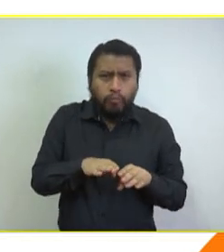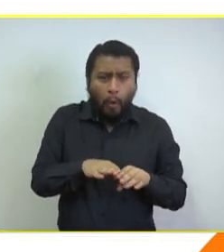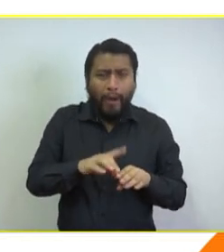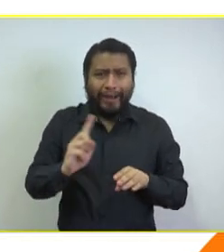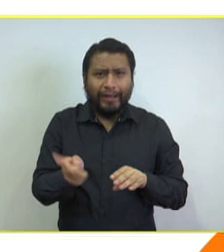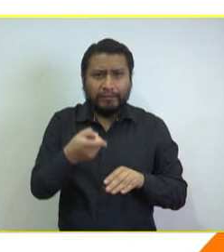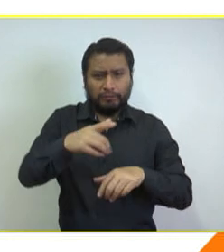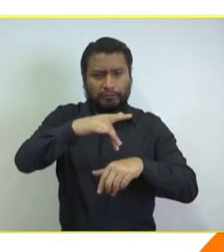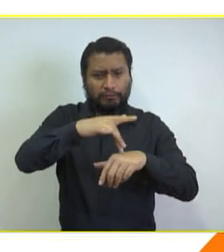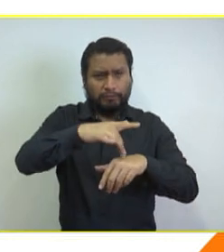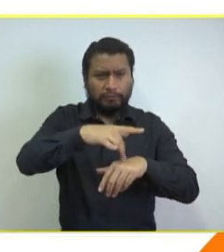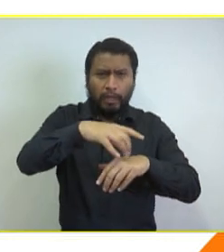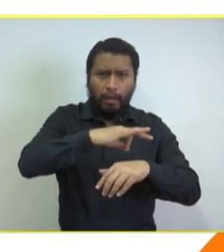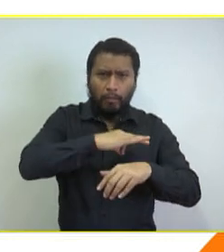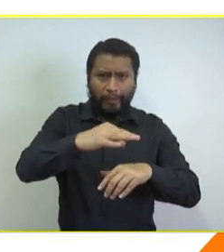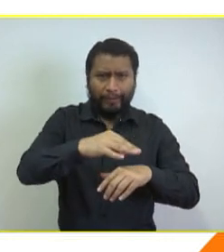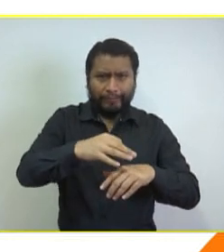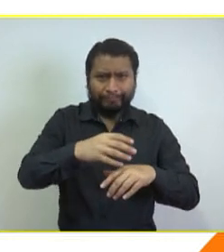modelo desarmable,